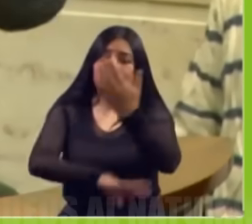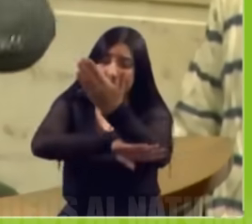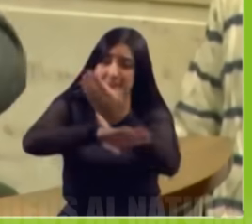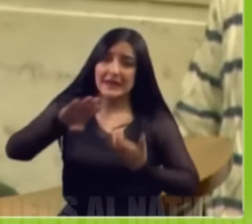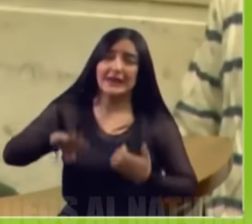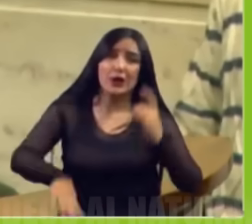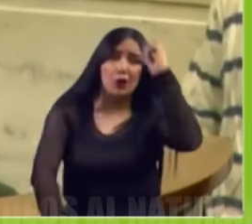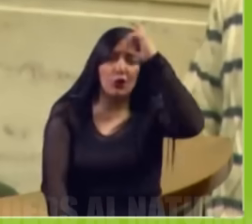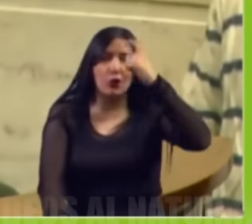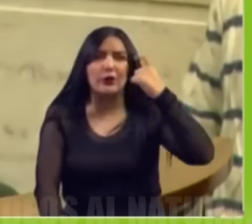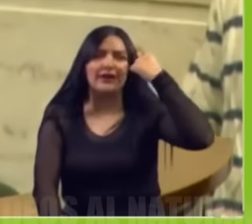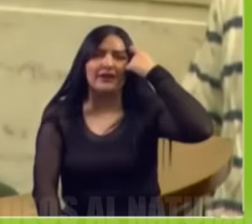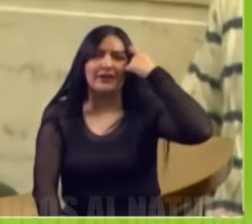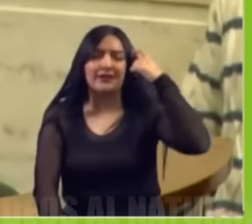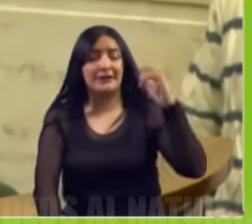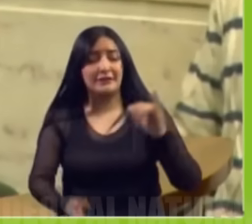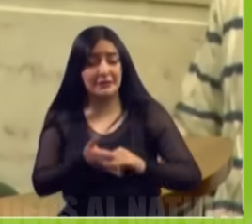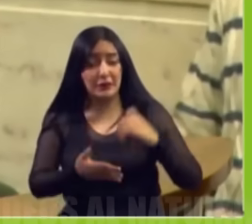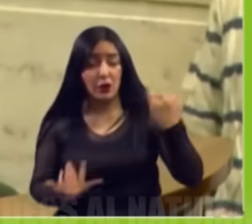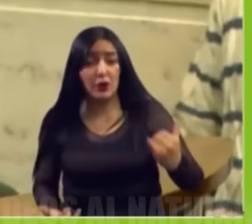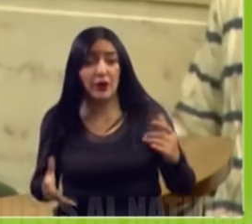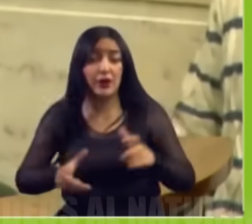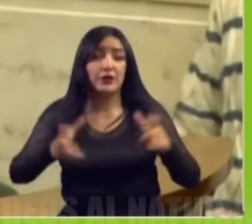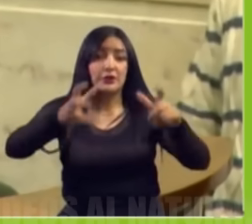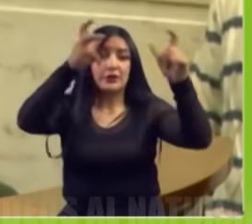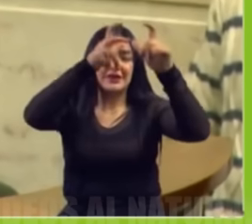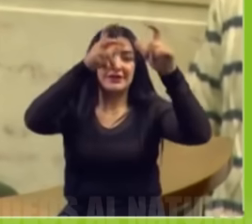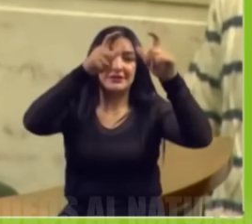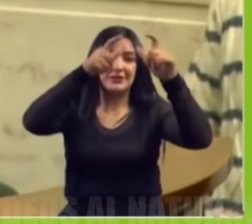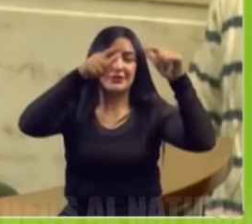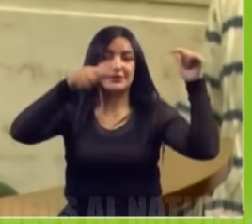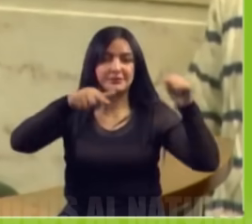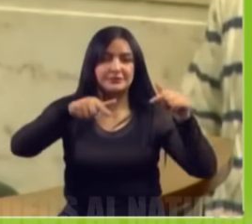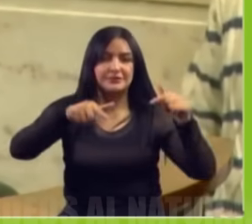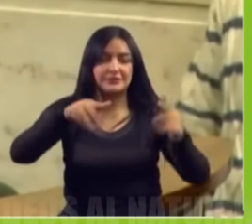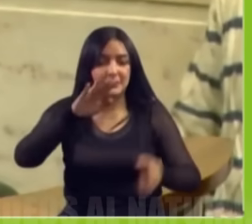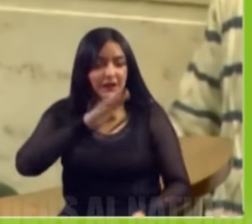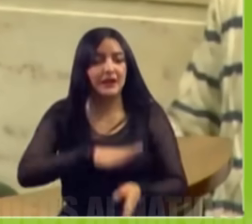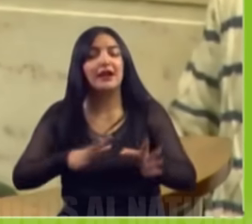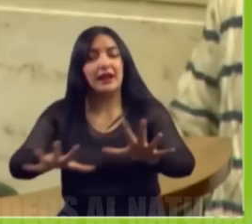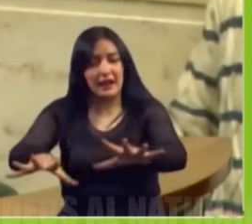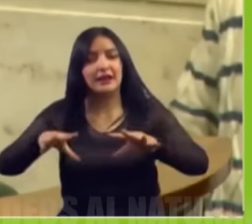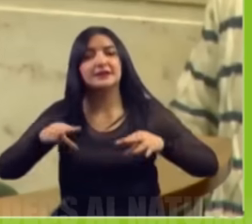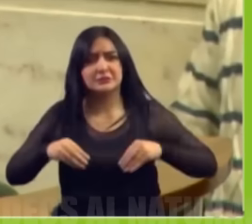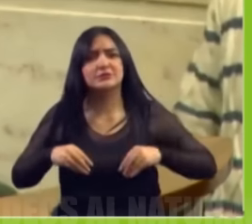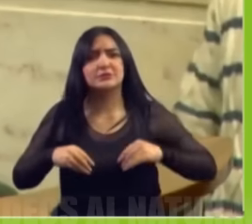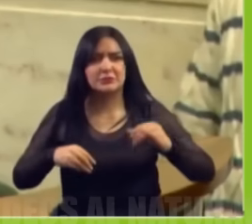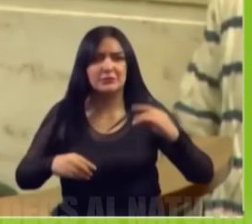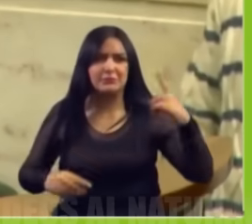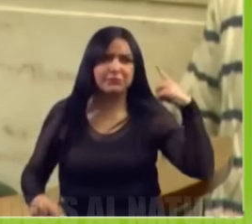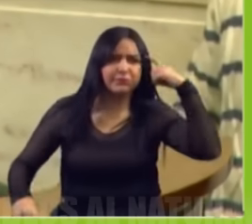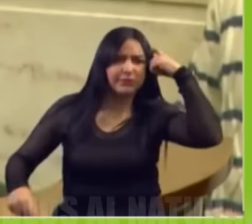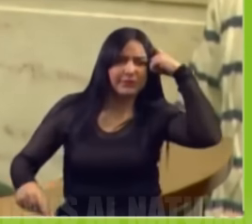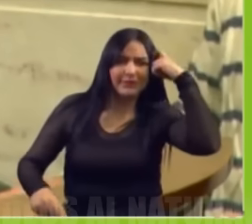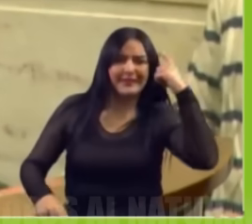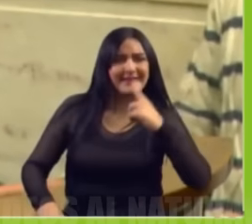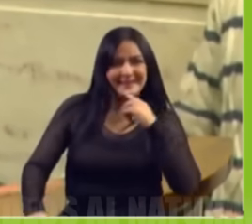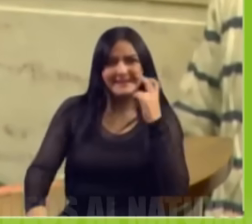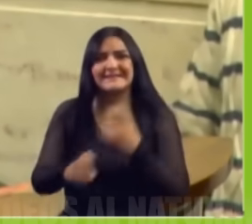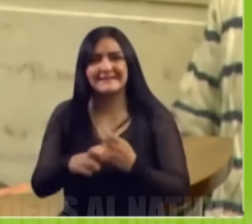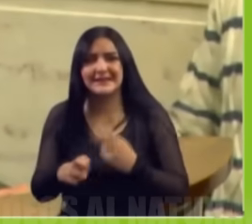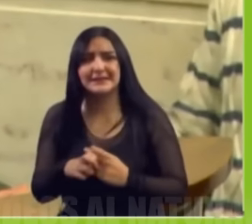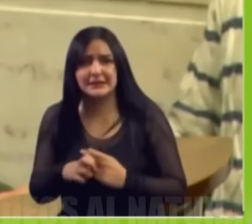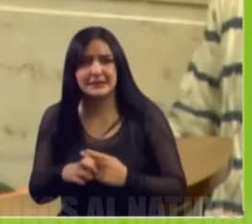el gobierno y que este Congreso ha aceptado como un desafío conveniente para